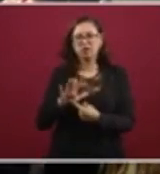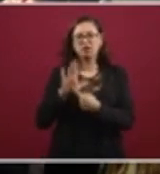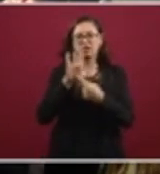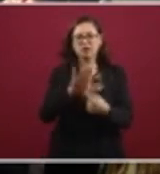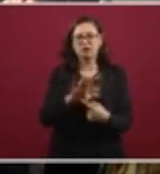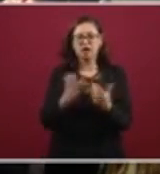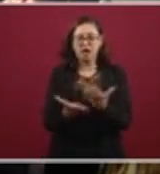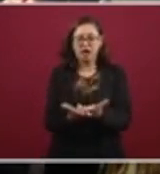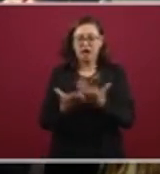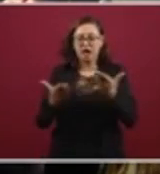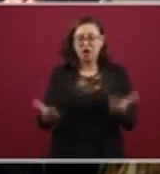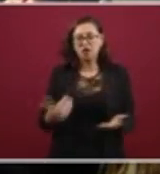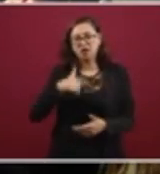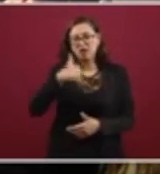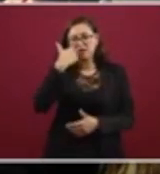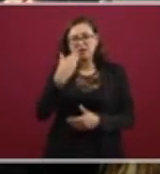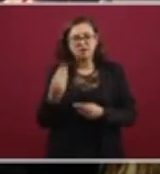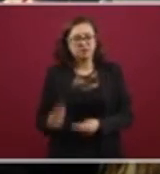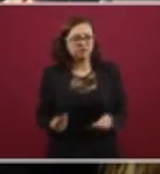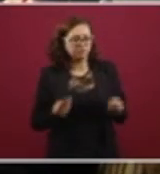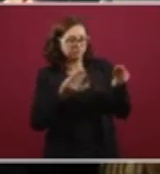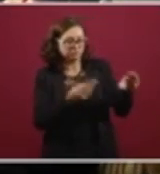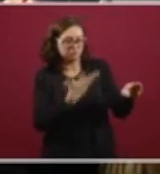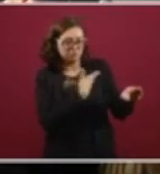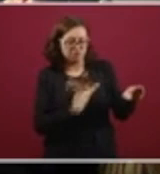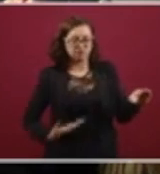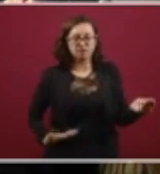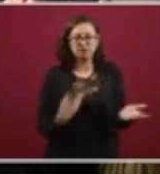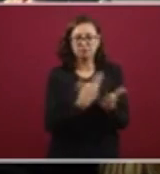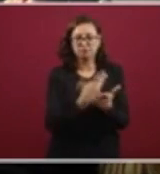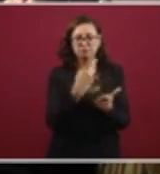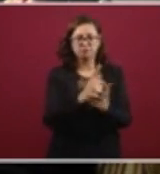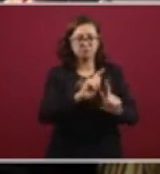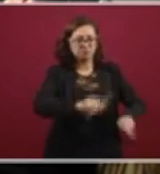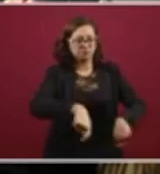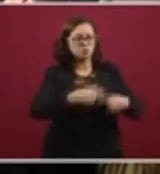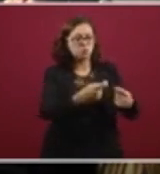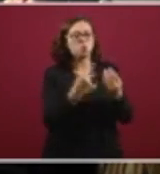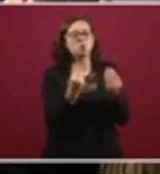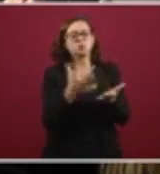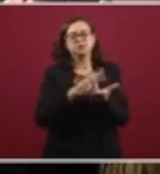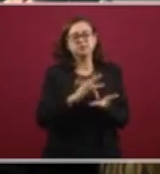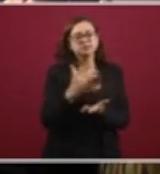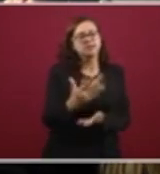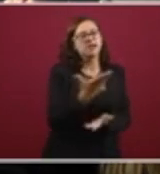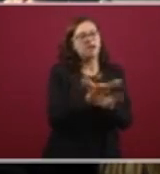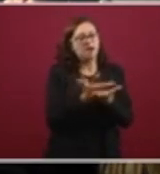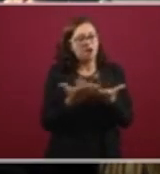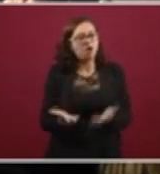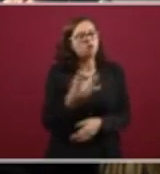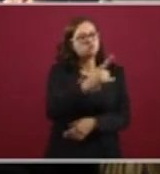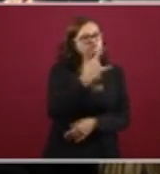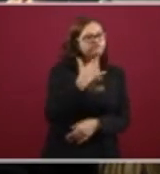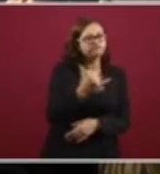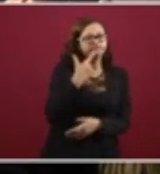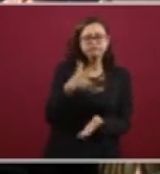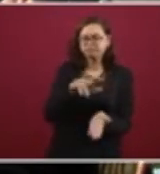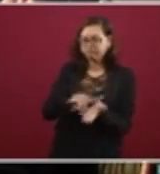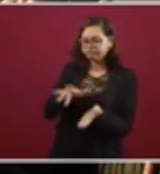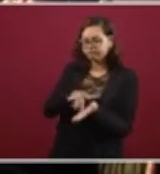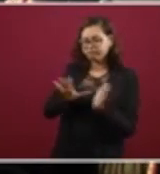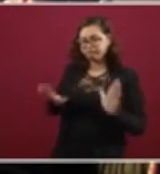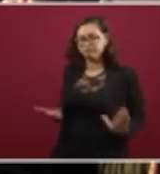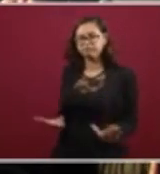esta medalla en nombre de toda la selección nacional, presidente, en agradecimiento de este esfuerzo que hace por